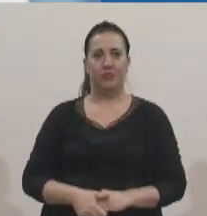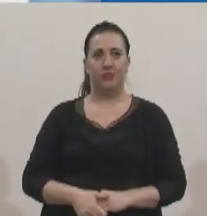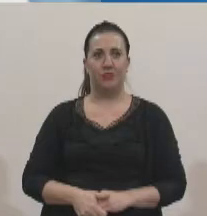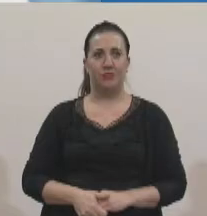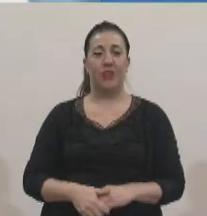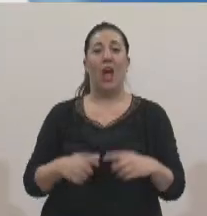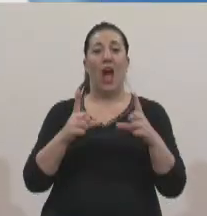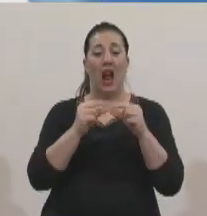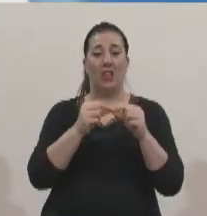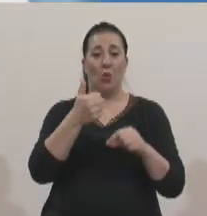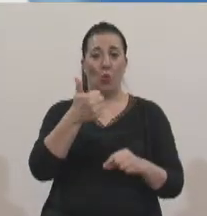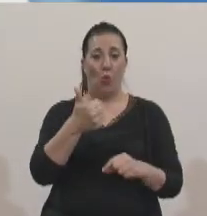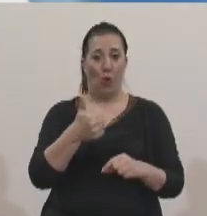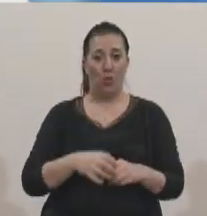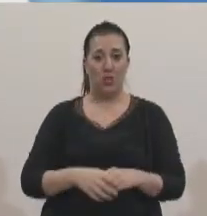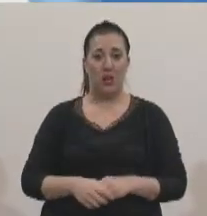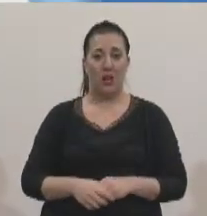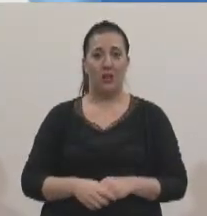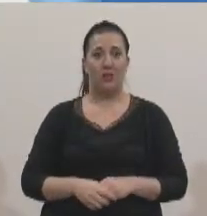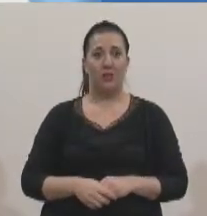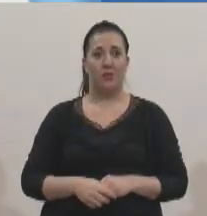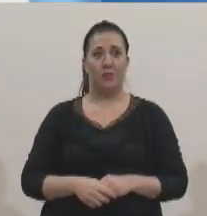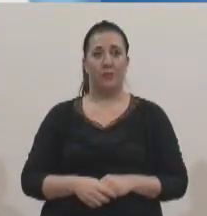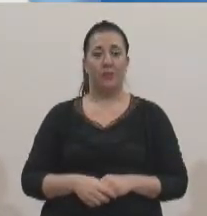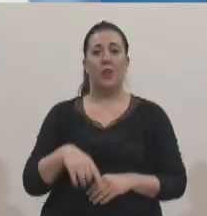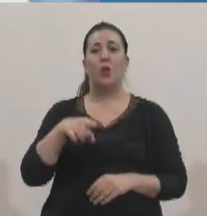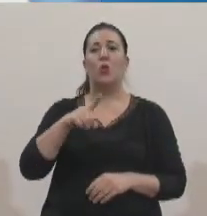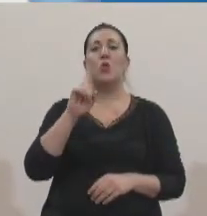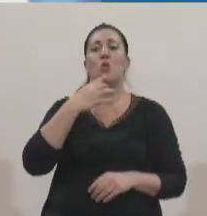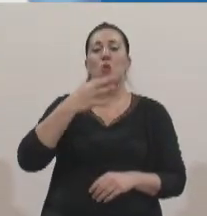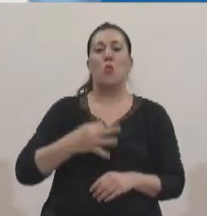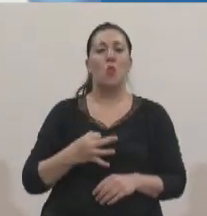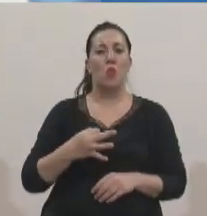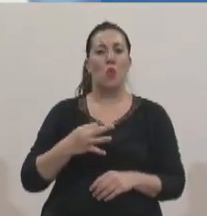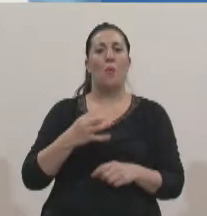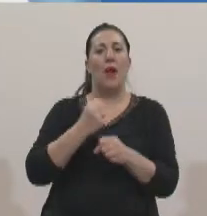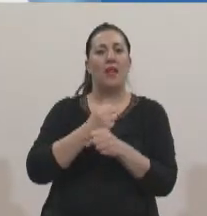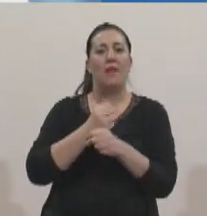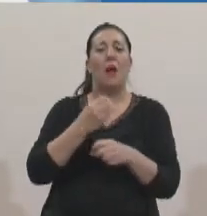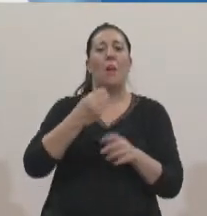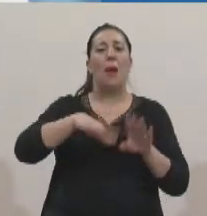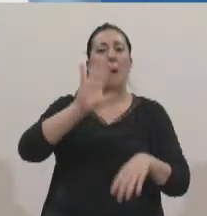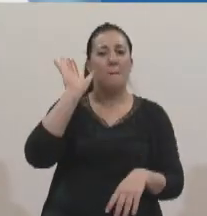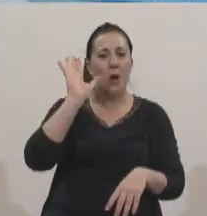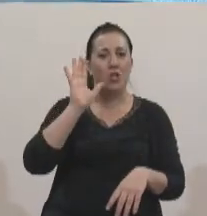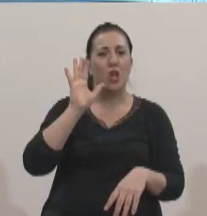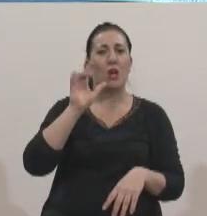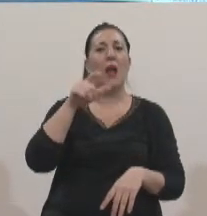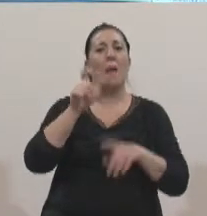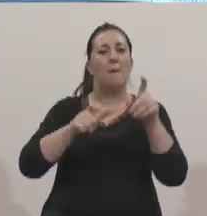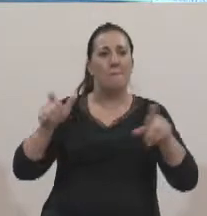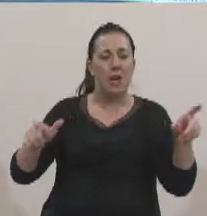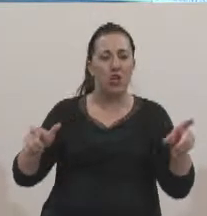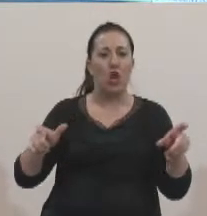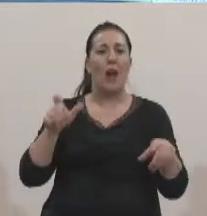El artículo 6 no va a garantizar el cumplimiento de las tareas de cuidado, tarea que en la mayoría de las ocasiones las realizamos las